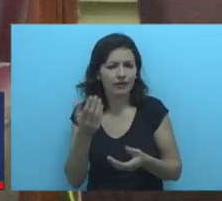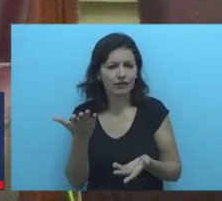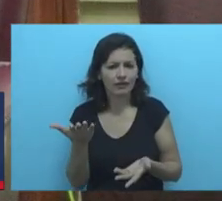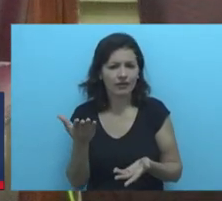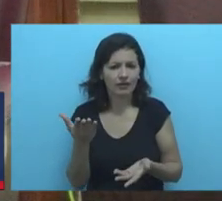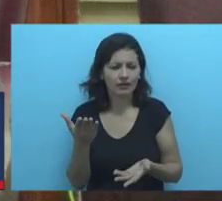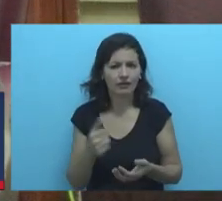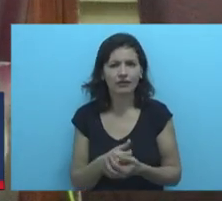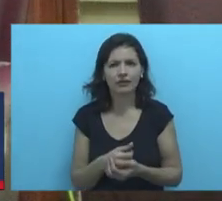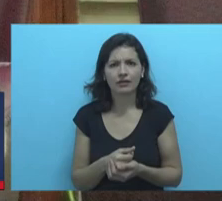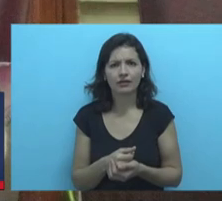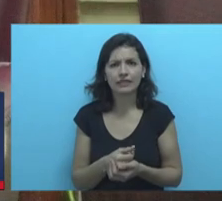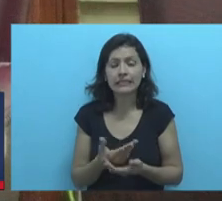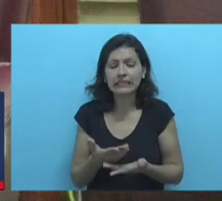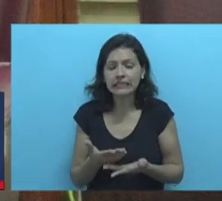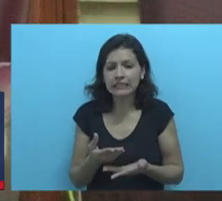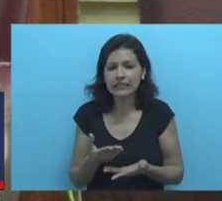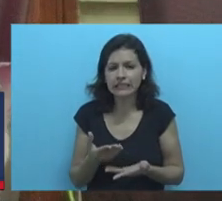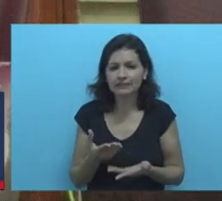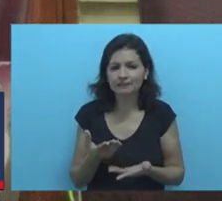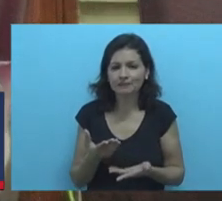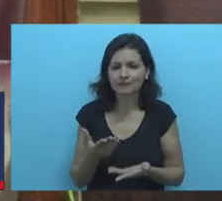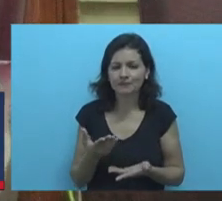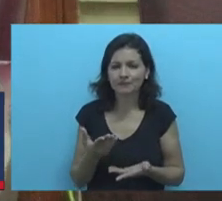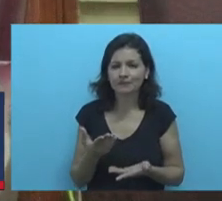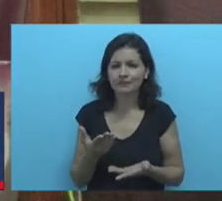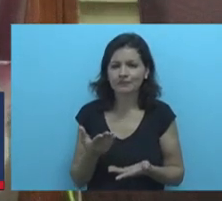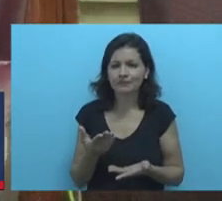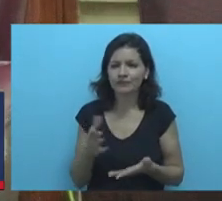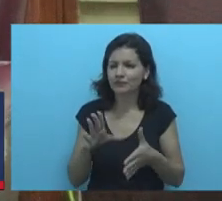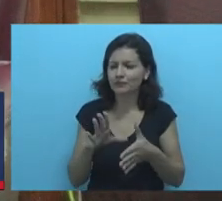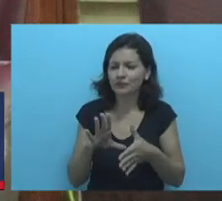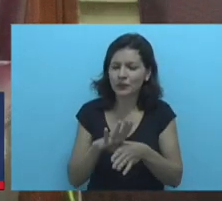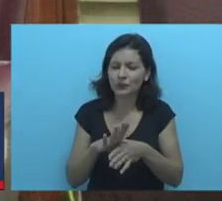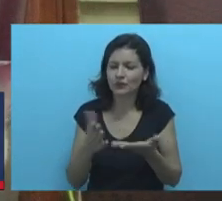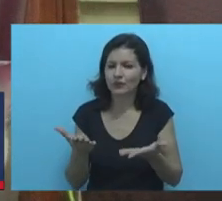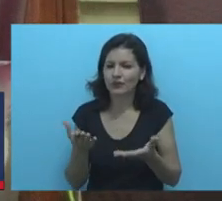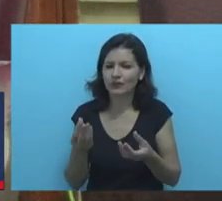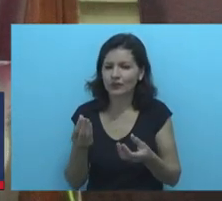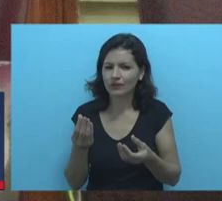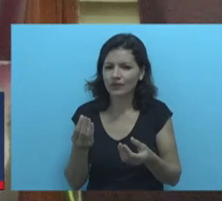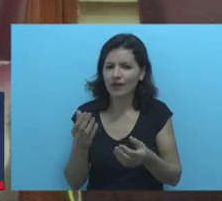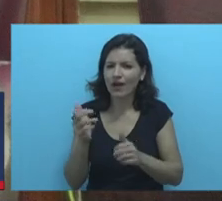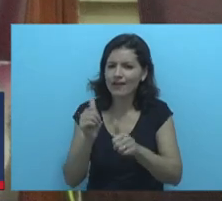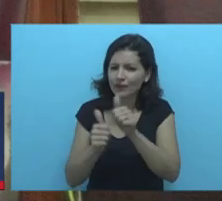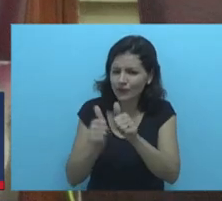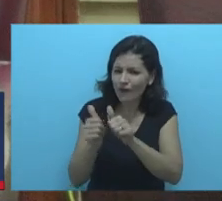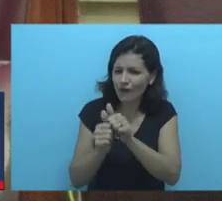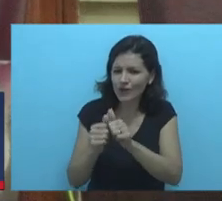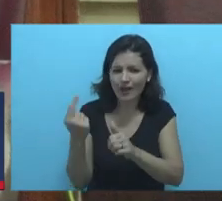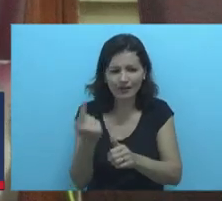la historia. Bueno, porque justamente dice que la historia permite a los